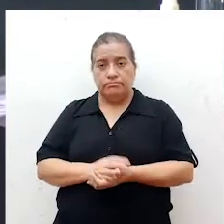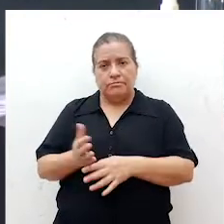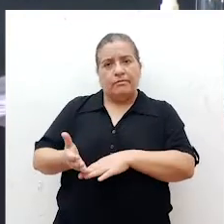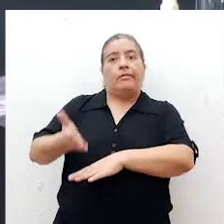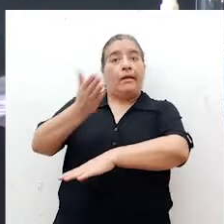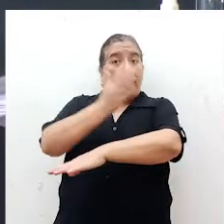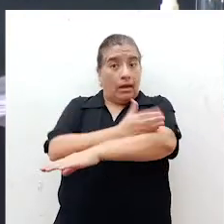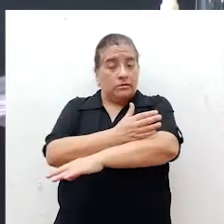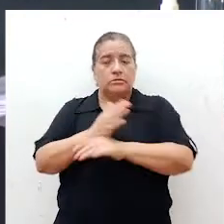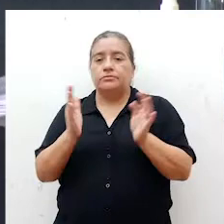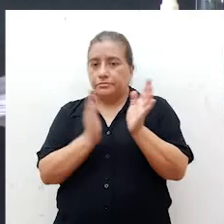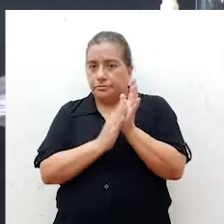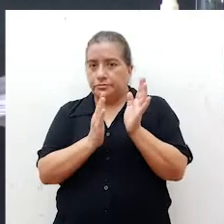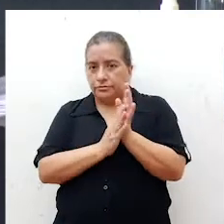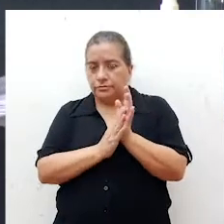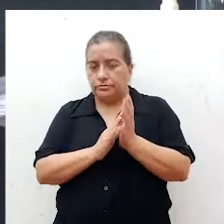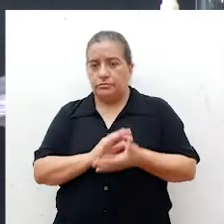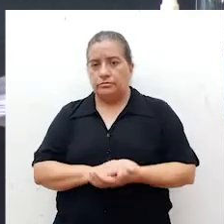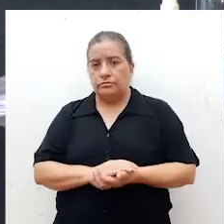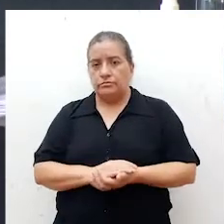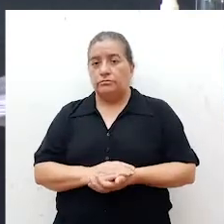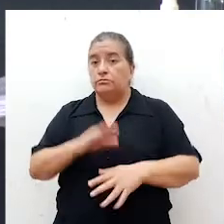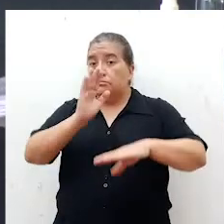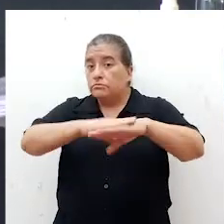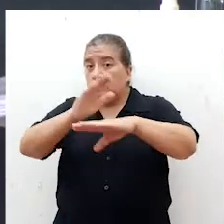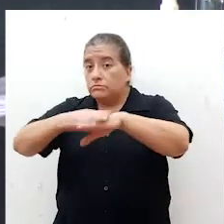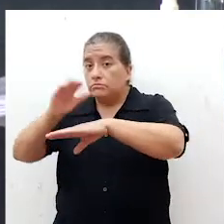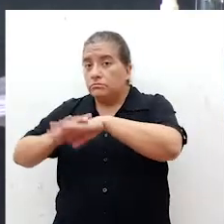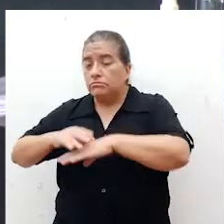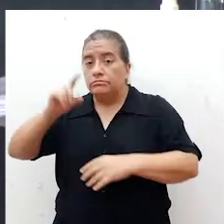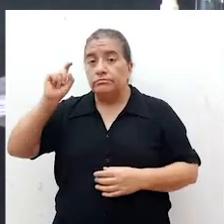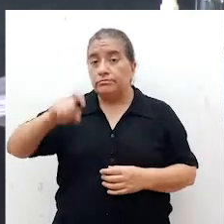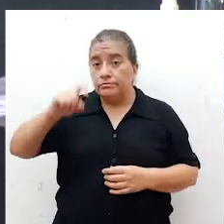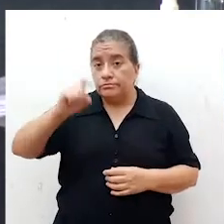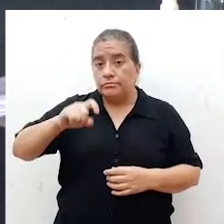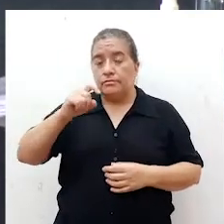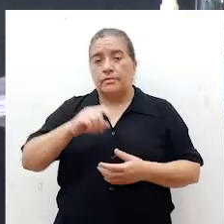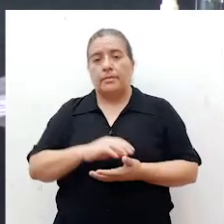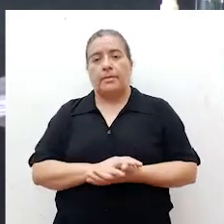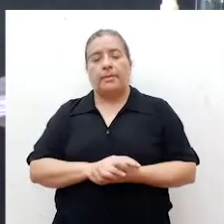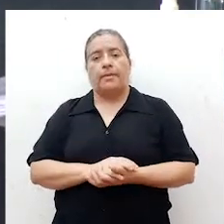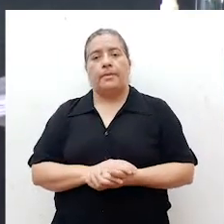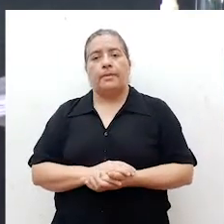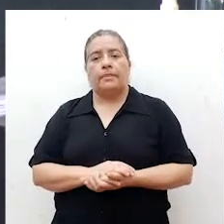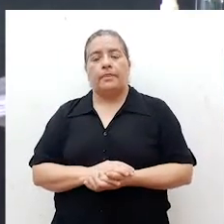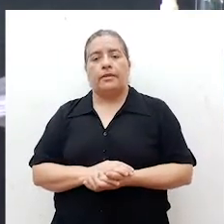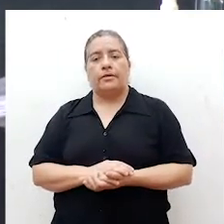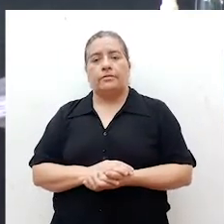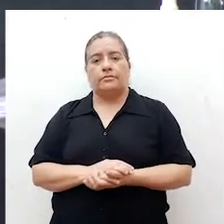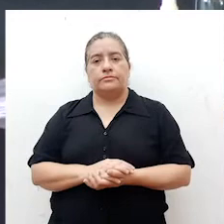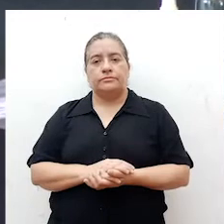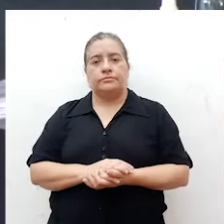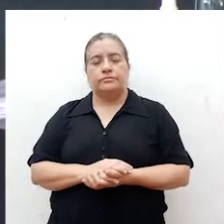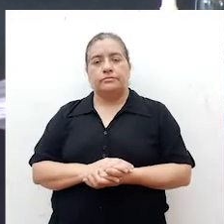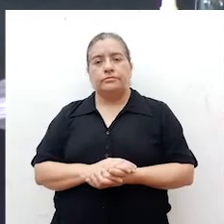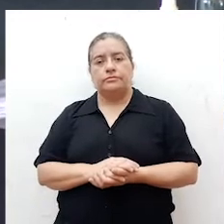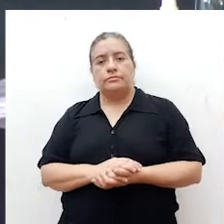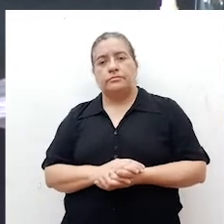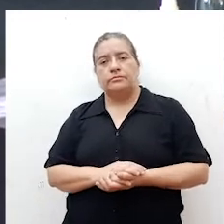de los conflictos. Tempranamente, la Defensoría del Pueblo advirtió la